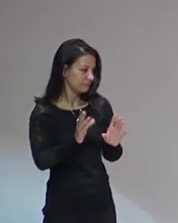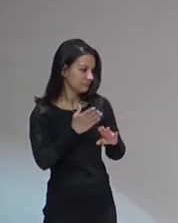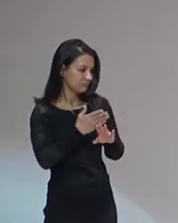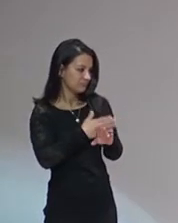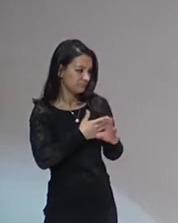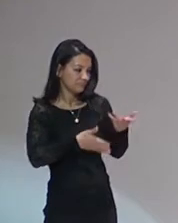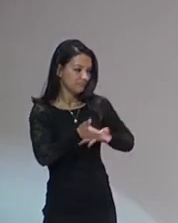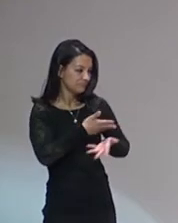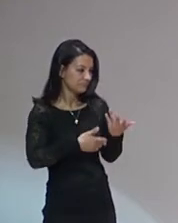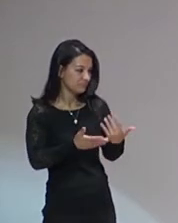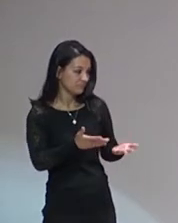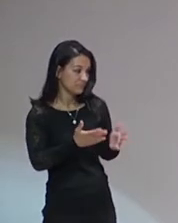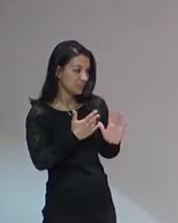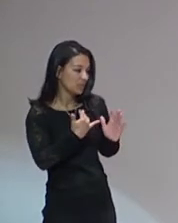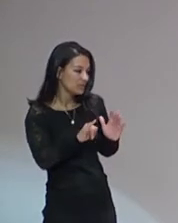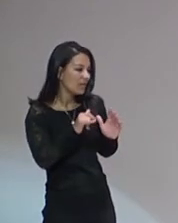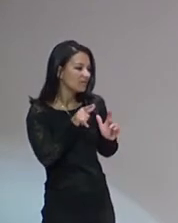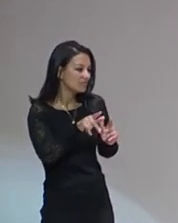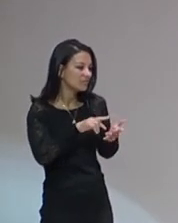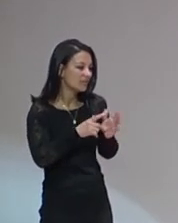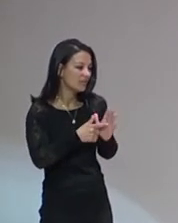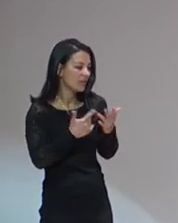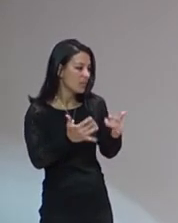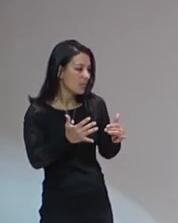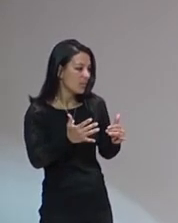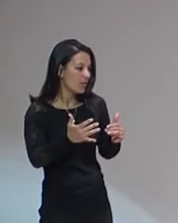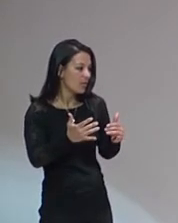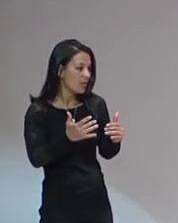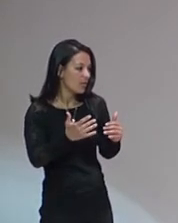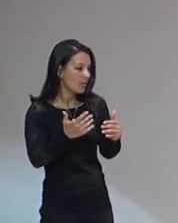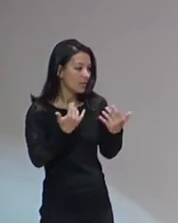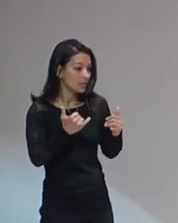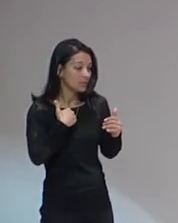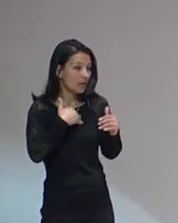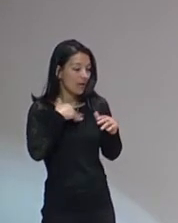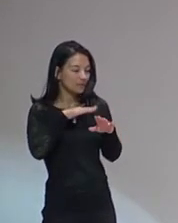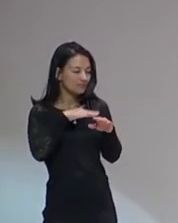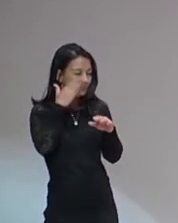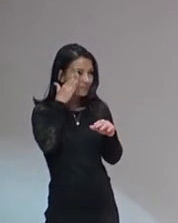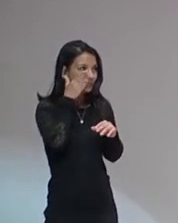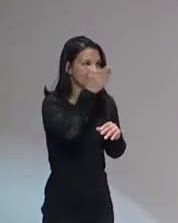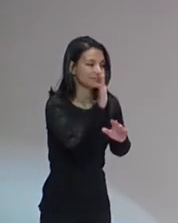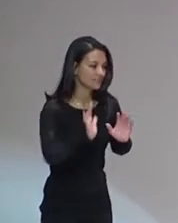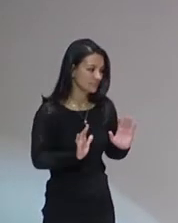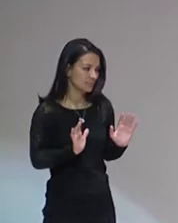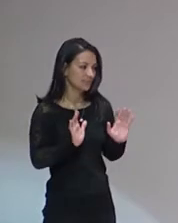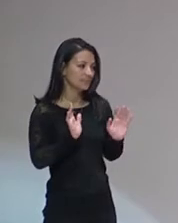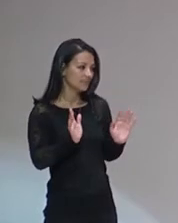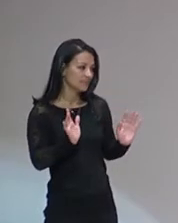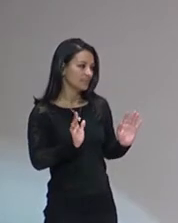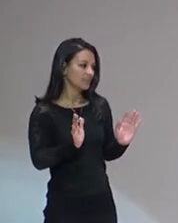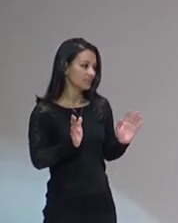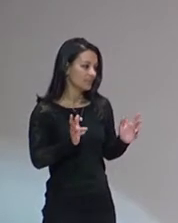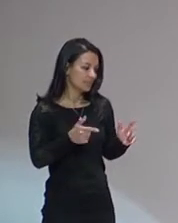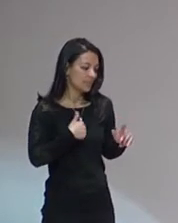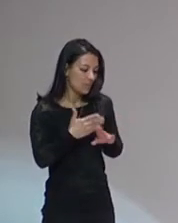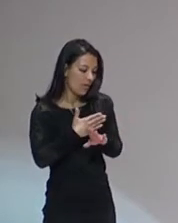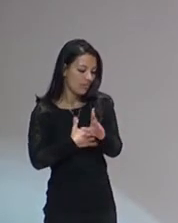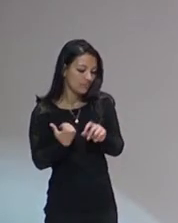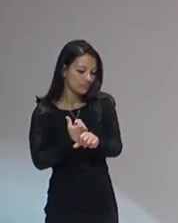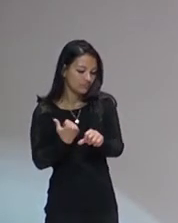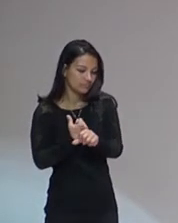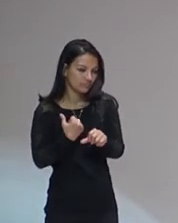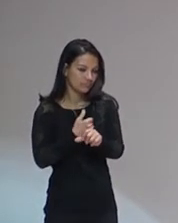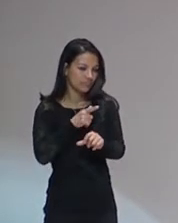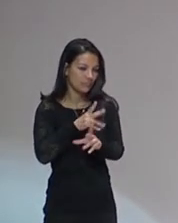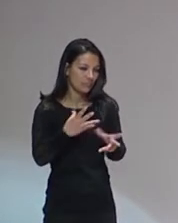con ustedes, porque eso es lo que es ahora el paso más allá de lo que hemos trabajado en